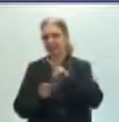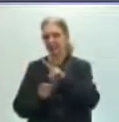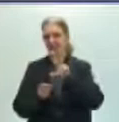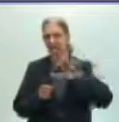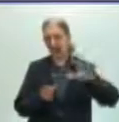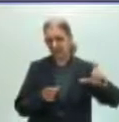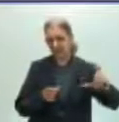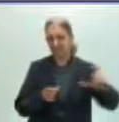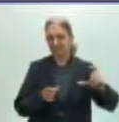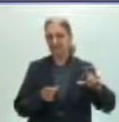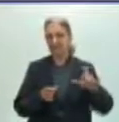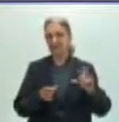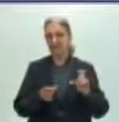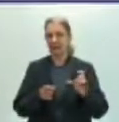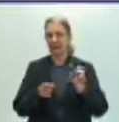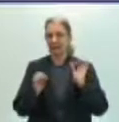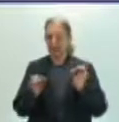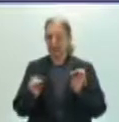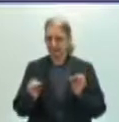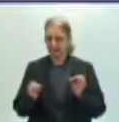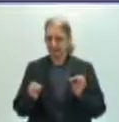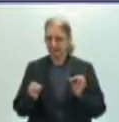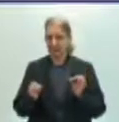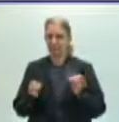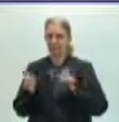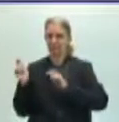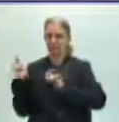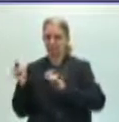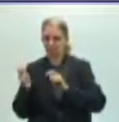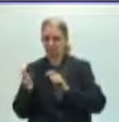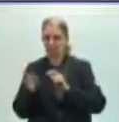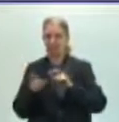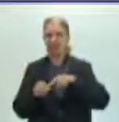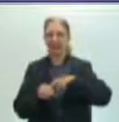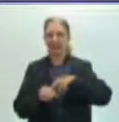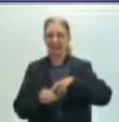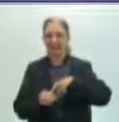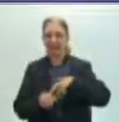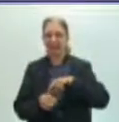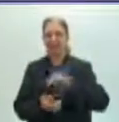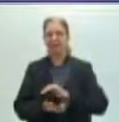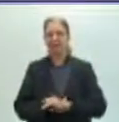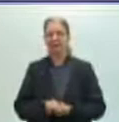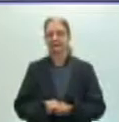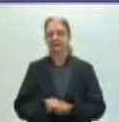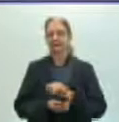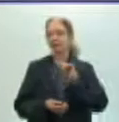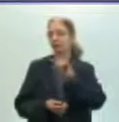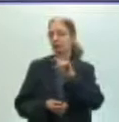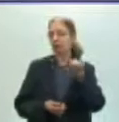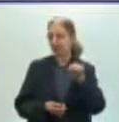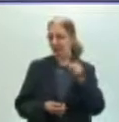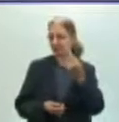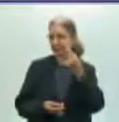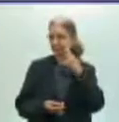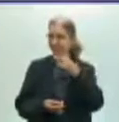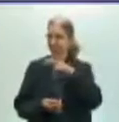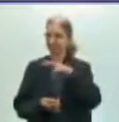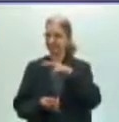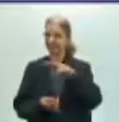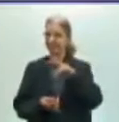a la cantidad de jonrones conectados por el equipo de la Isla de la Juventud. Ustedes están observando que dice